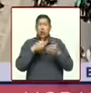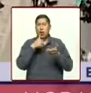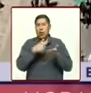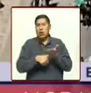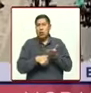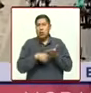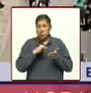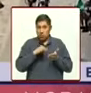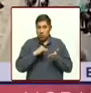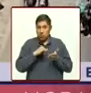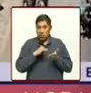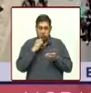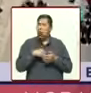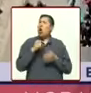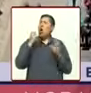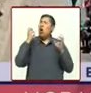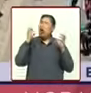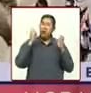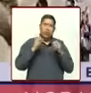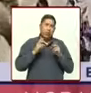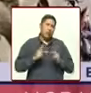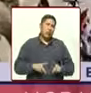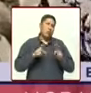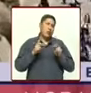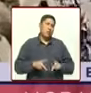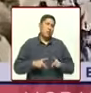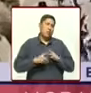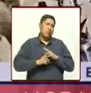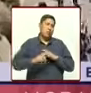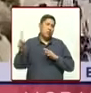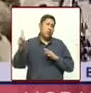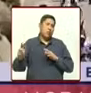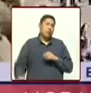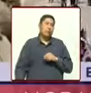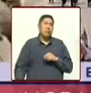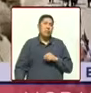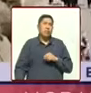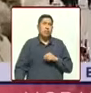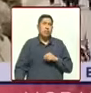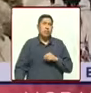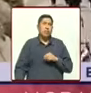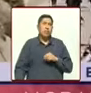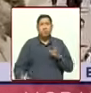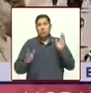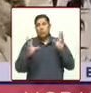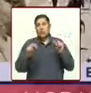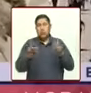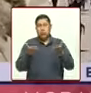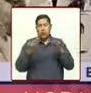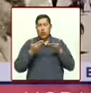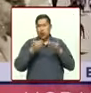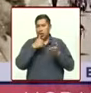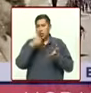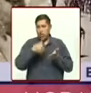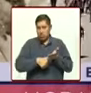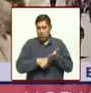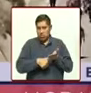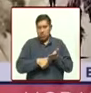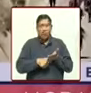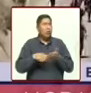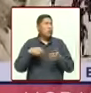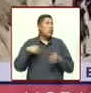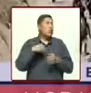estaba ahí. La gente reaccionó y se escapó. No llega la carta. Mañana salimos